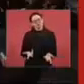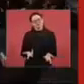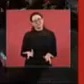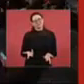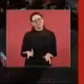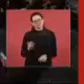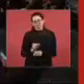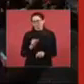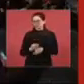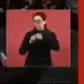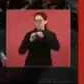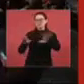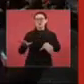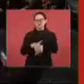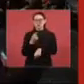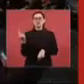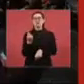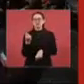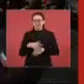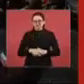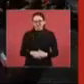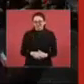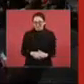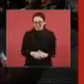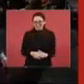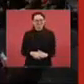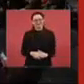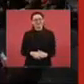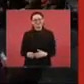Y es la misma. ¿De la DEA? Sí.